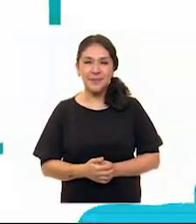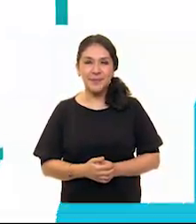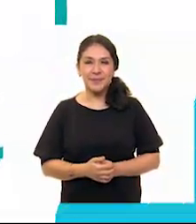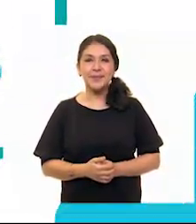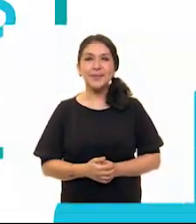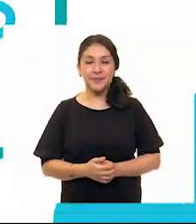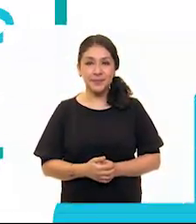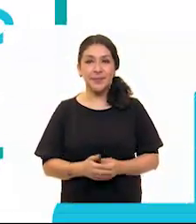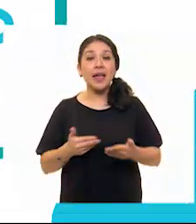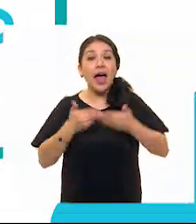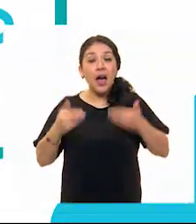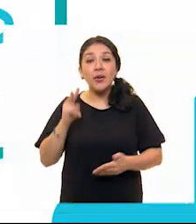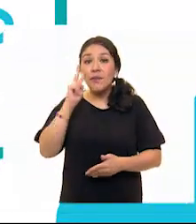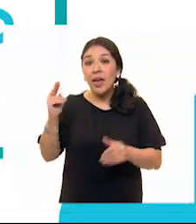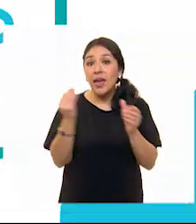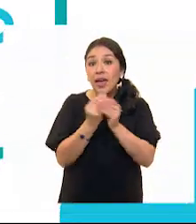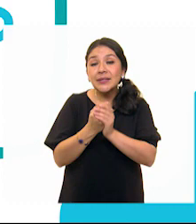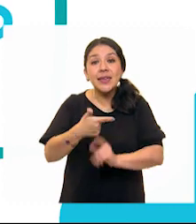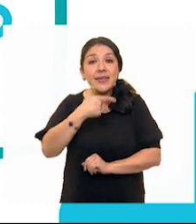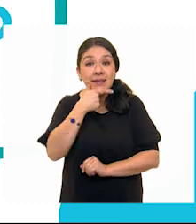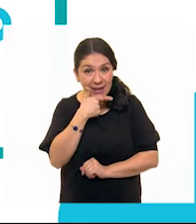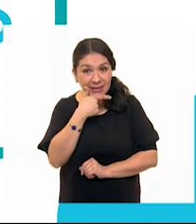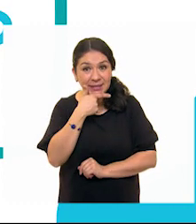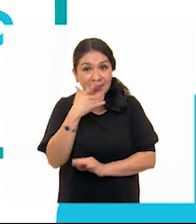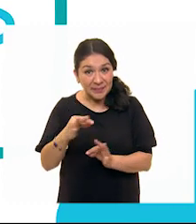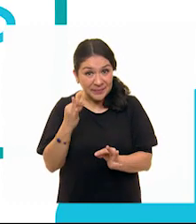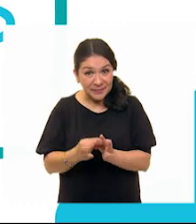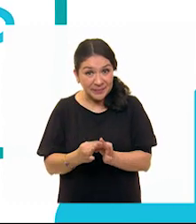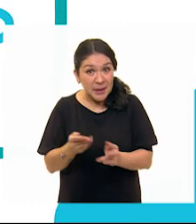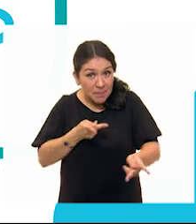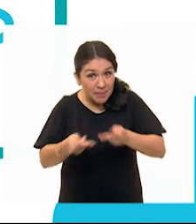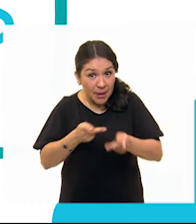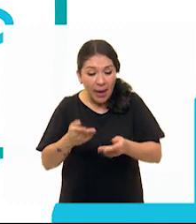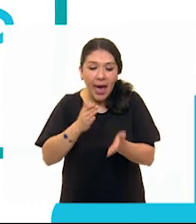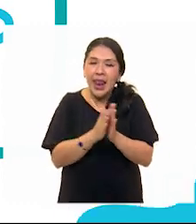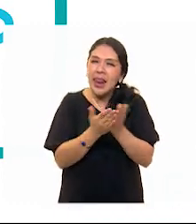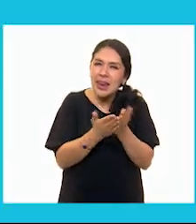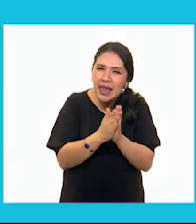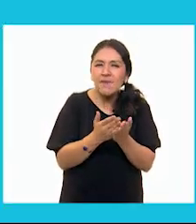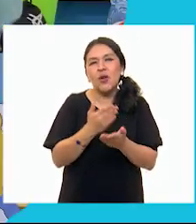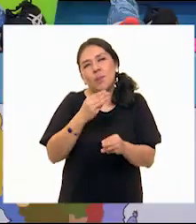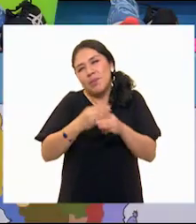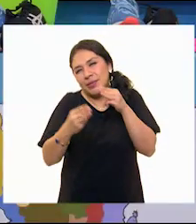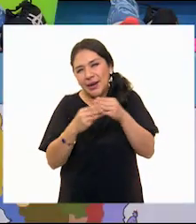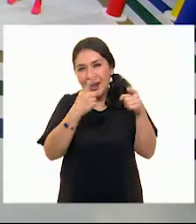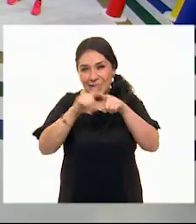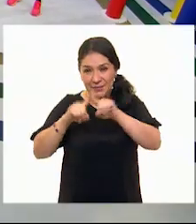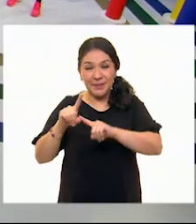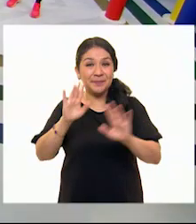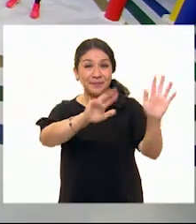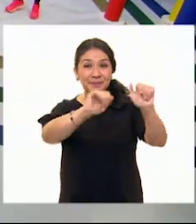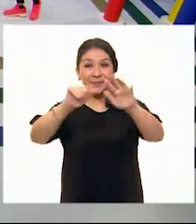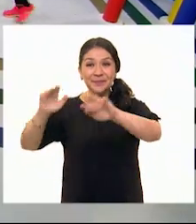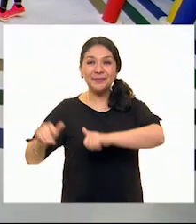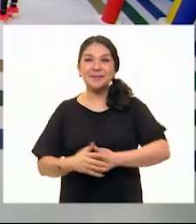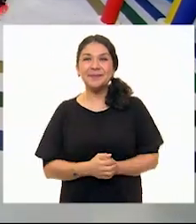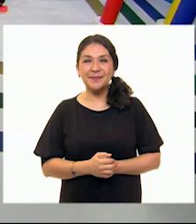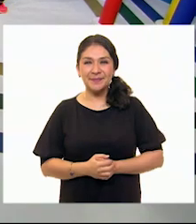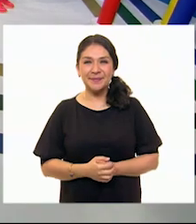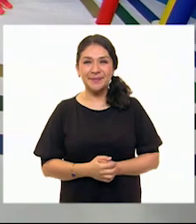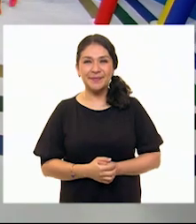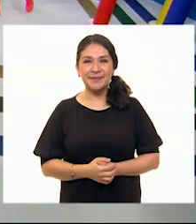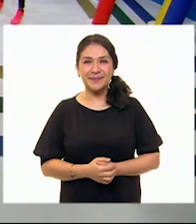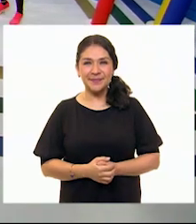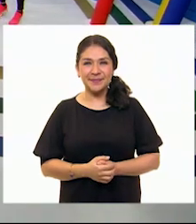A continuación, inglés. ¿Are you ready? Ve preparando tus libros y materiales. ¡Adiós! ¡Adiós!